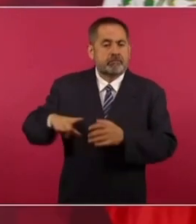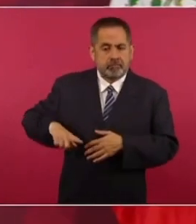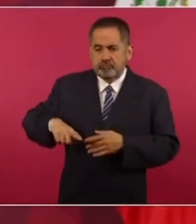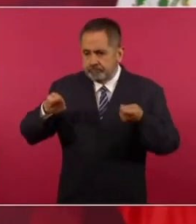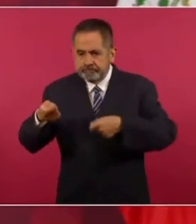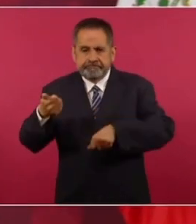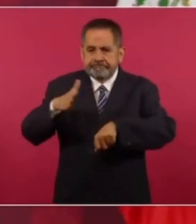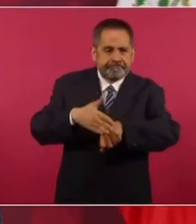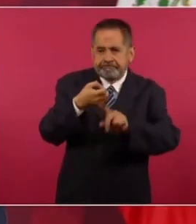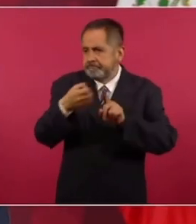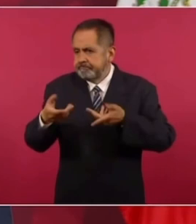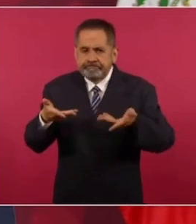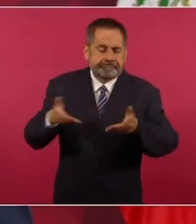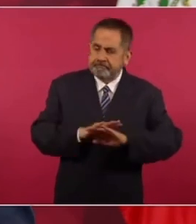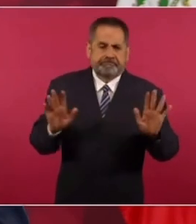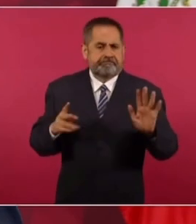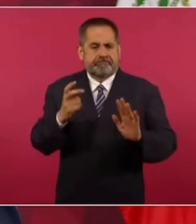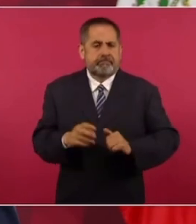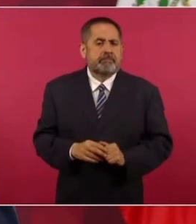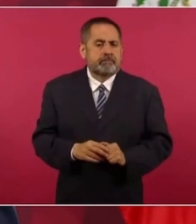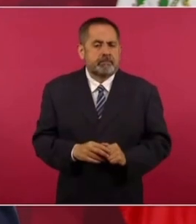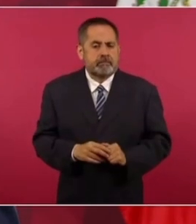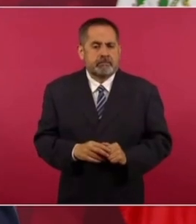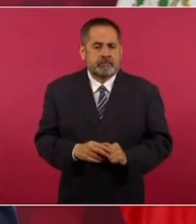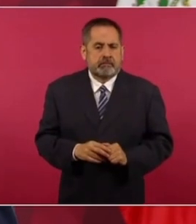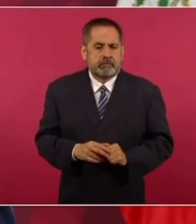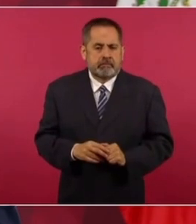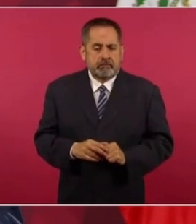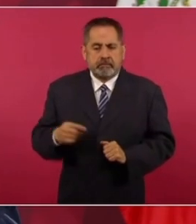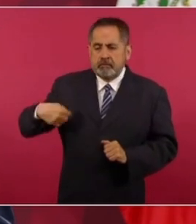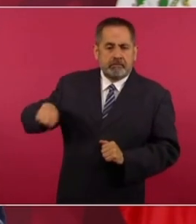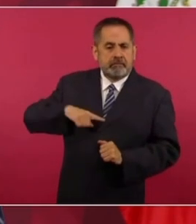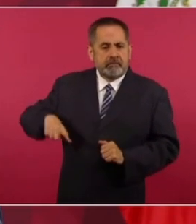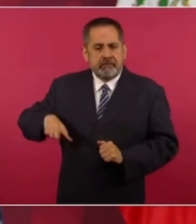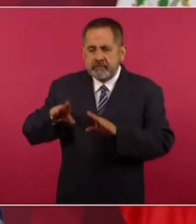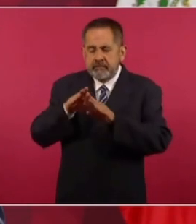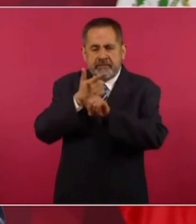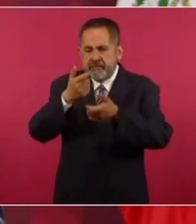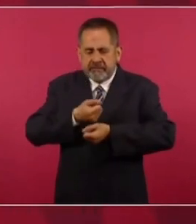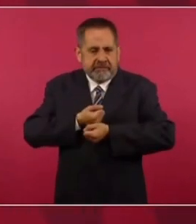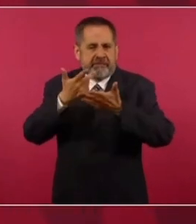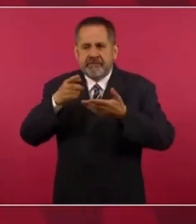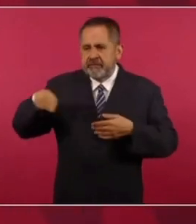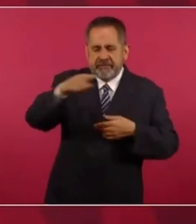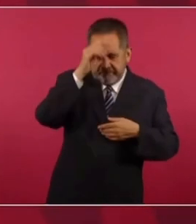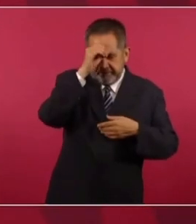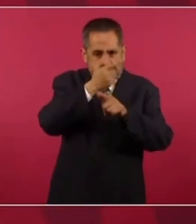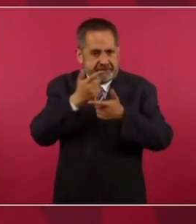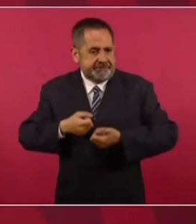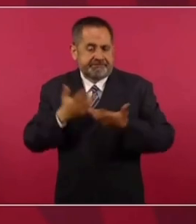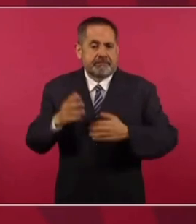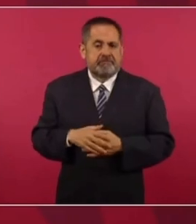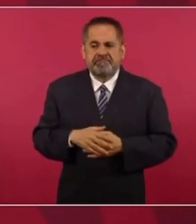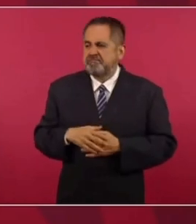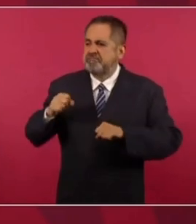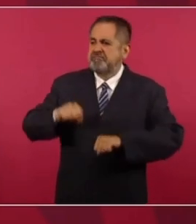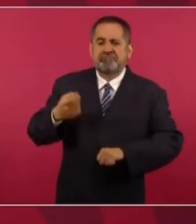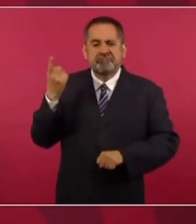la sociedad, que debe de expresarse con libertad, sin